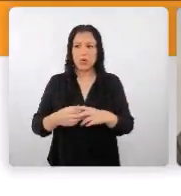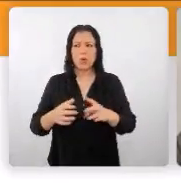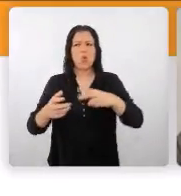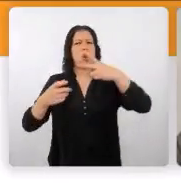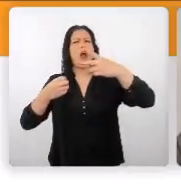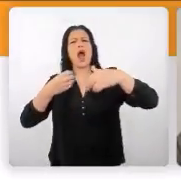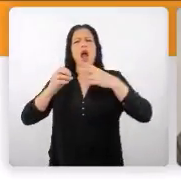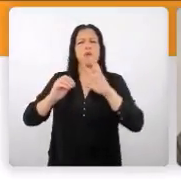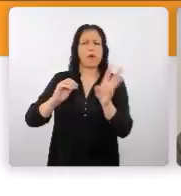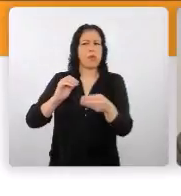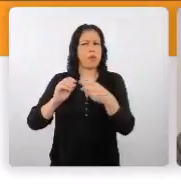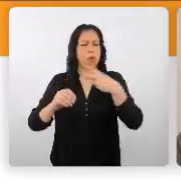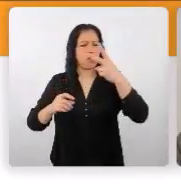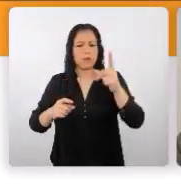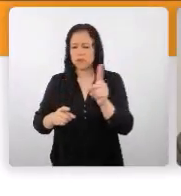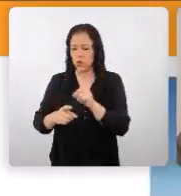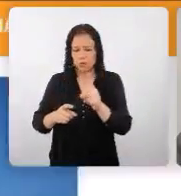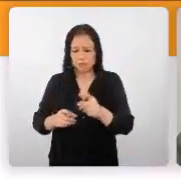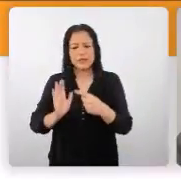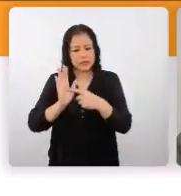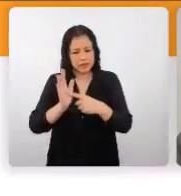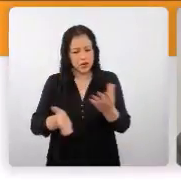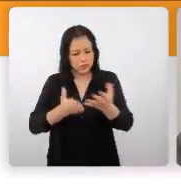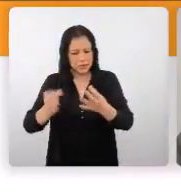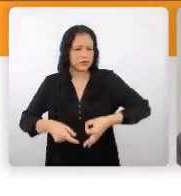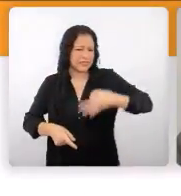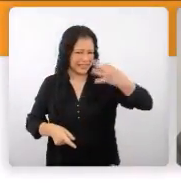los servicios tal y como son.